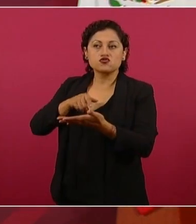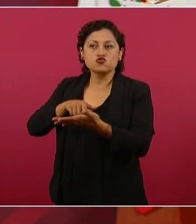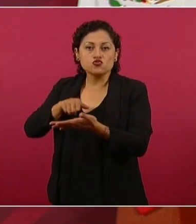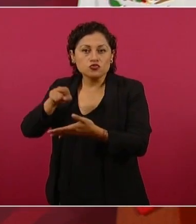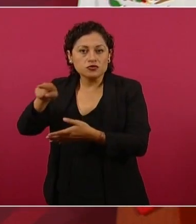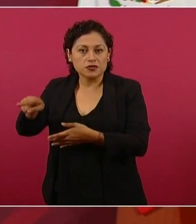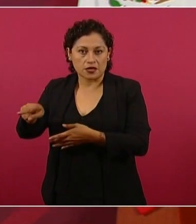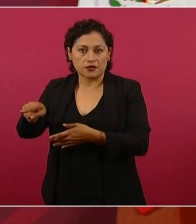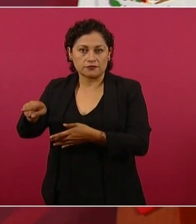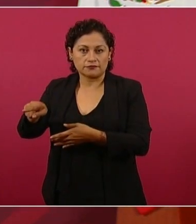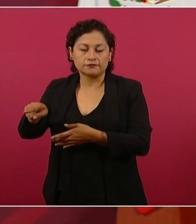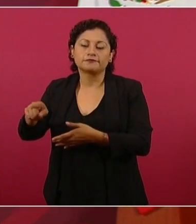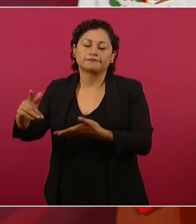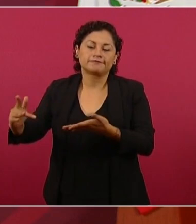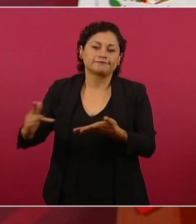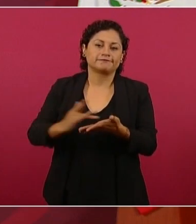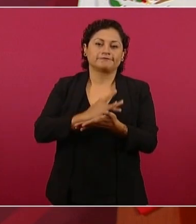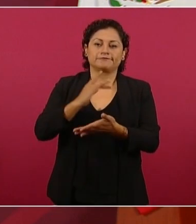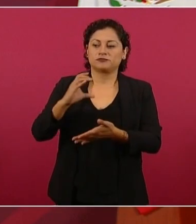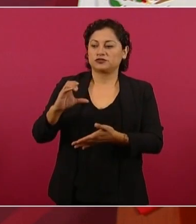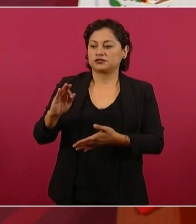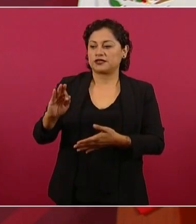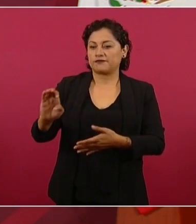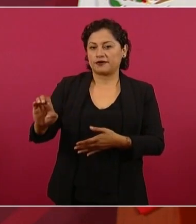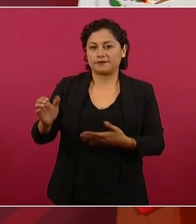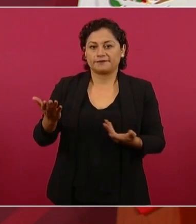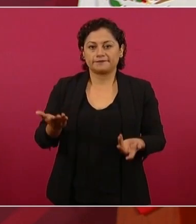casos? La Comisión Federal de Electricidad,